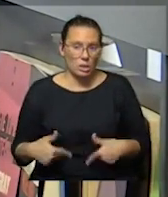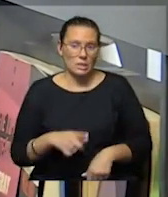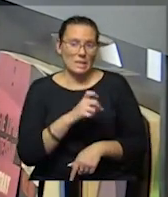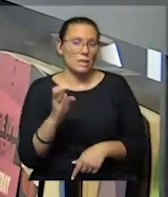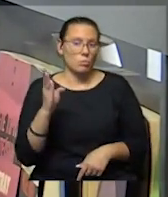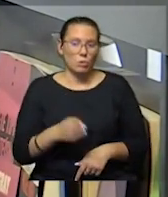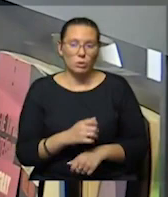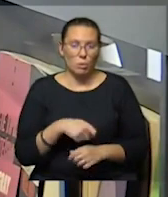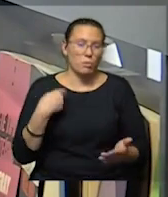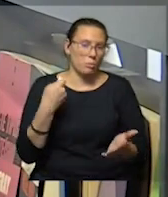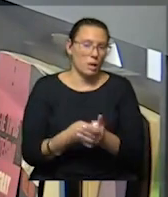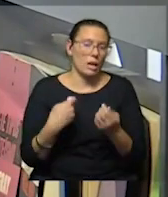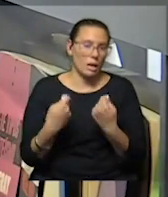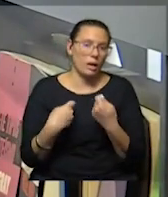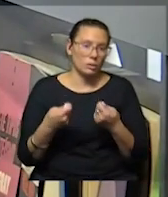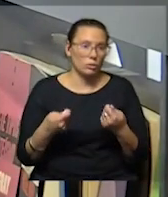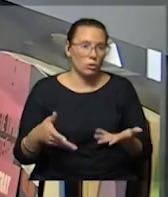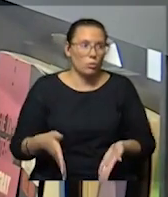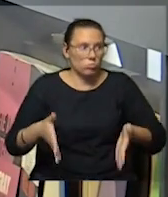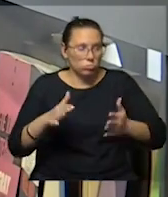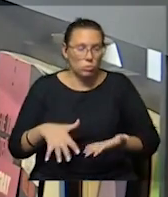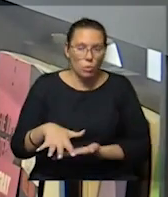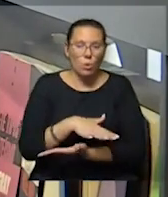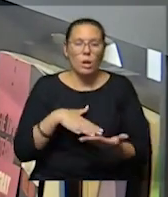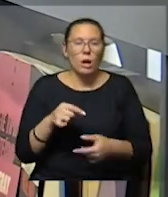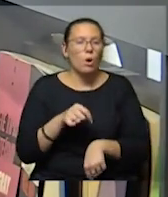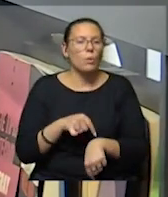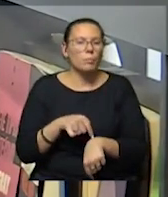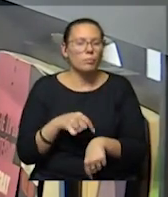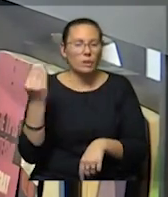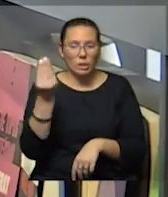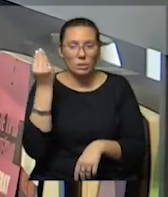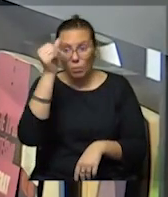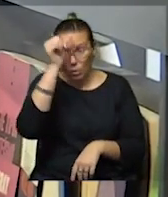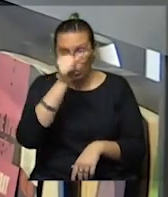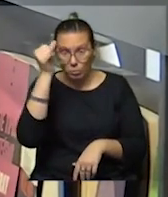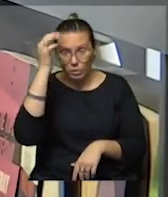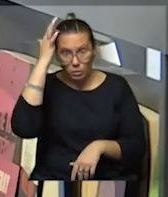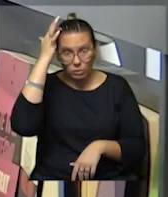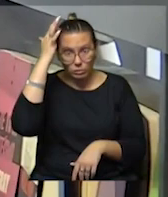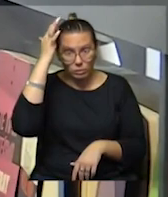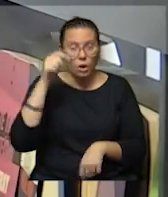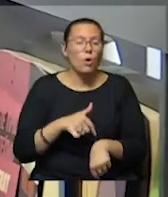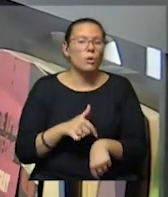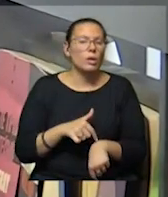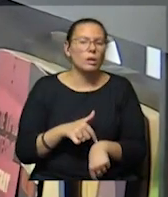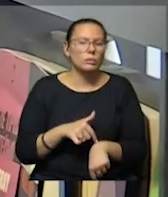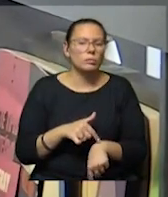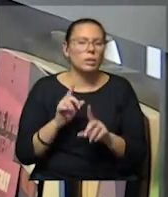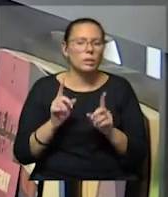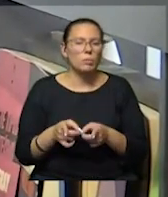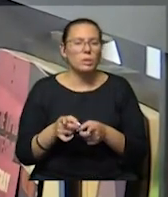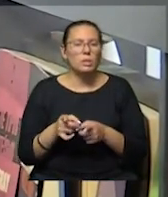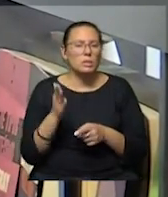para solventar los gastos infraestructura cómo va a ser el horario es sábado y domingo Cuál es la extensión horaria Y también